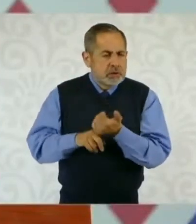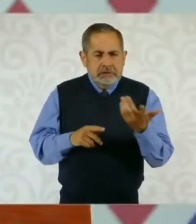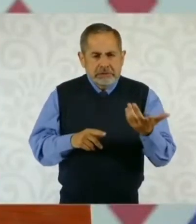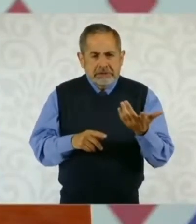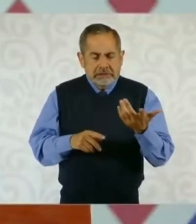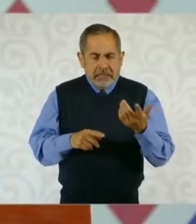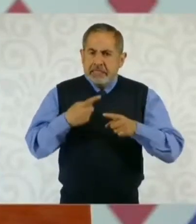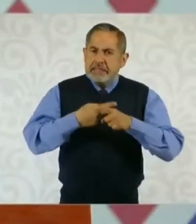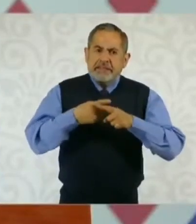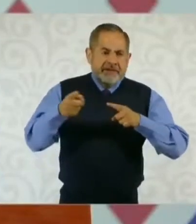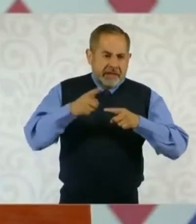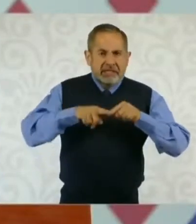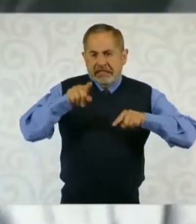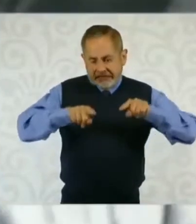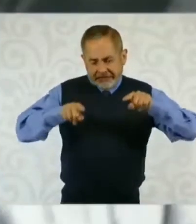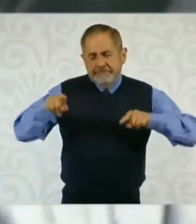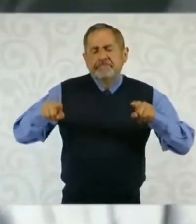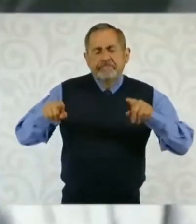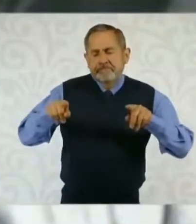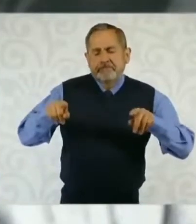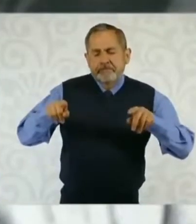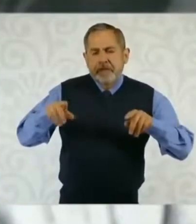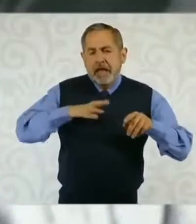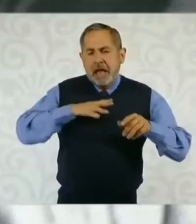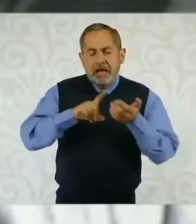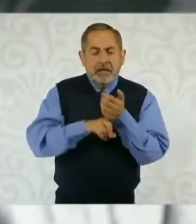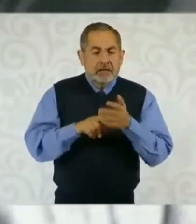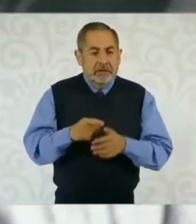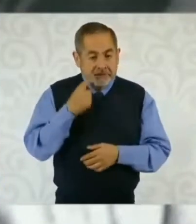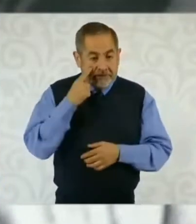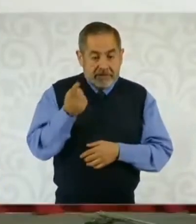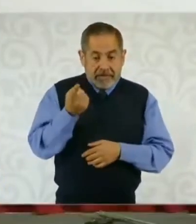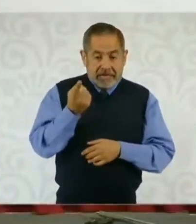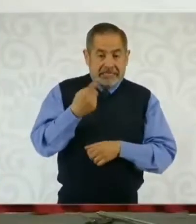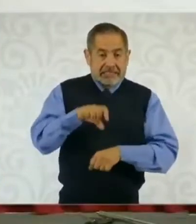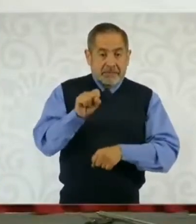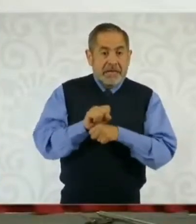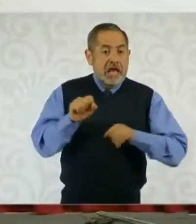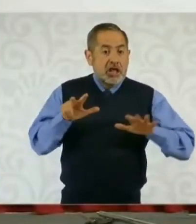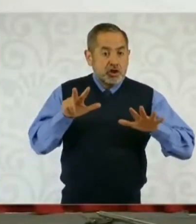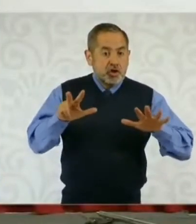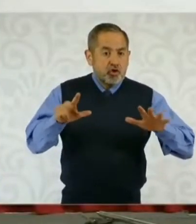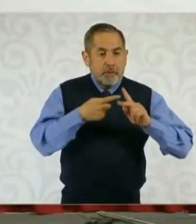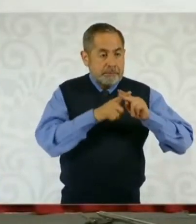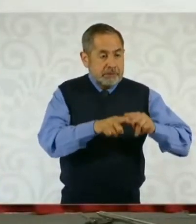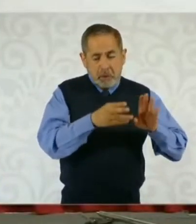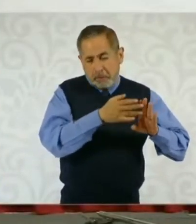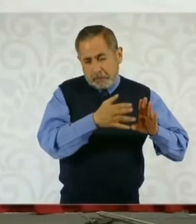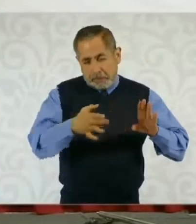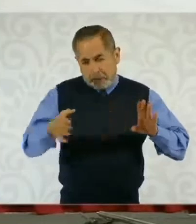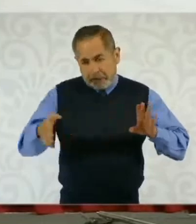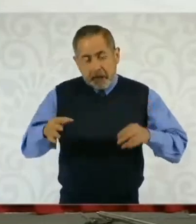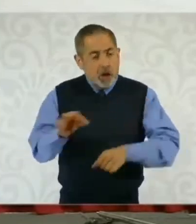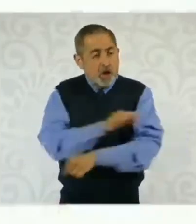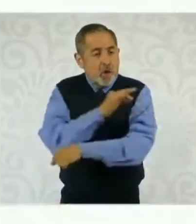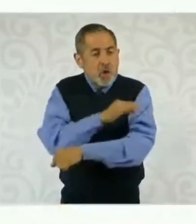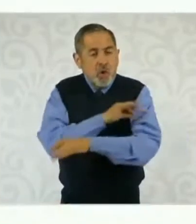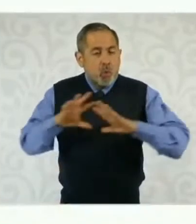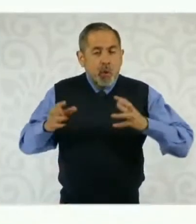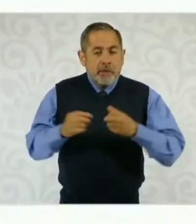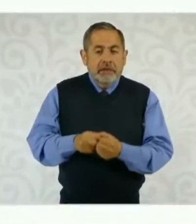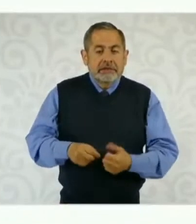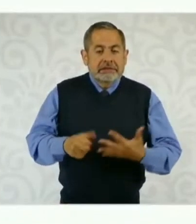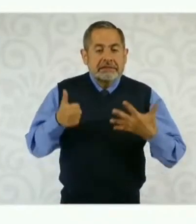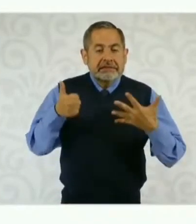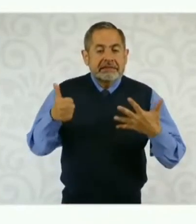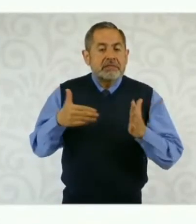ocurrido distintos factores. A la semana 18 de vacunación se han aplicado casi 6